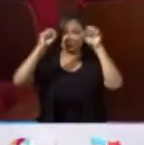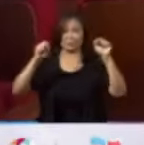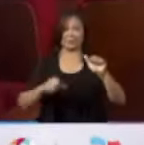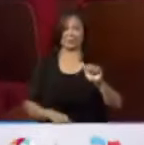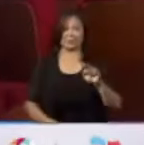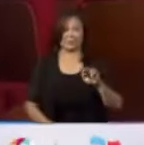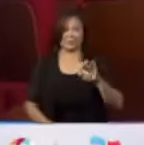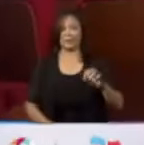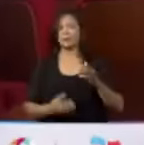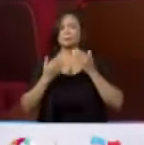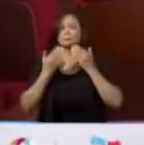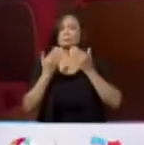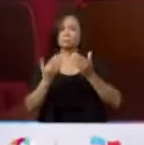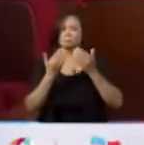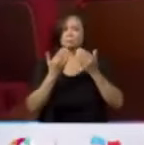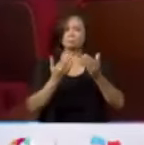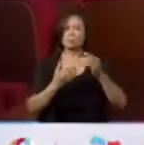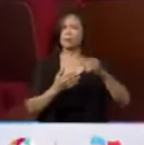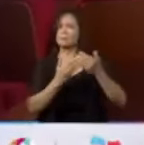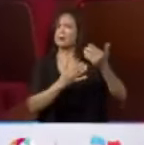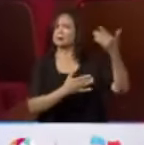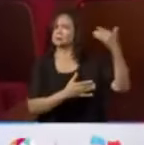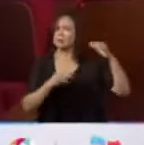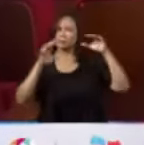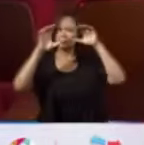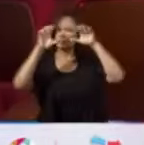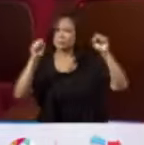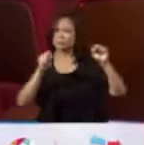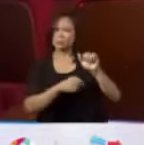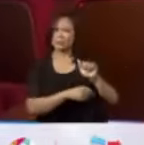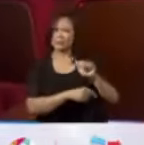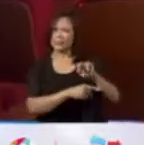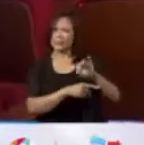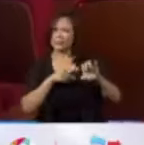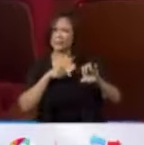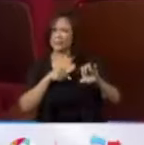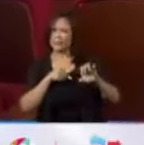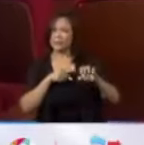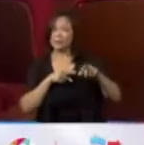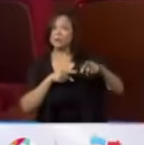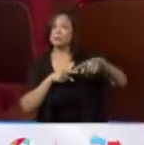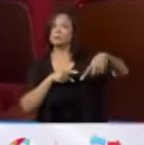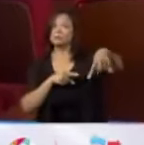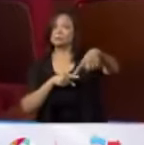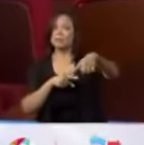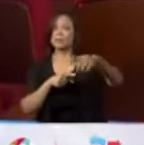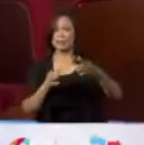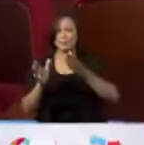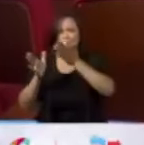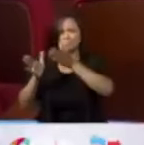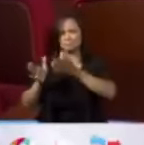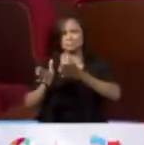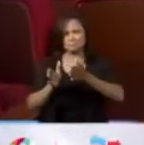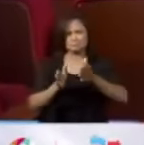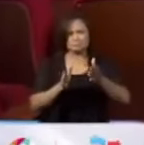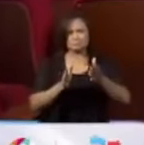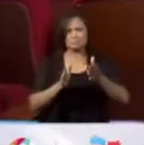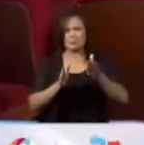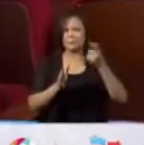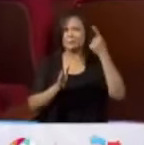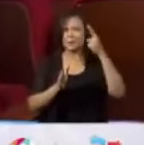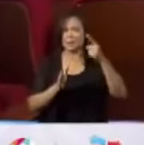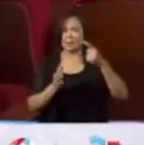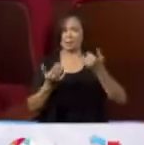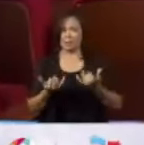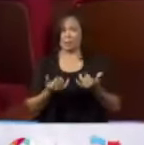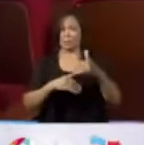ANGE, quiero agradecer a todos los pasados presidentes de nuestra organización. Ustedes han preparado el camino